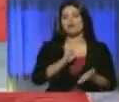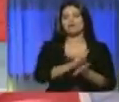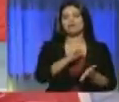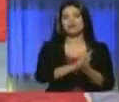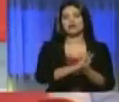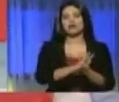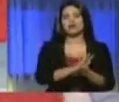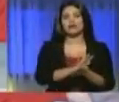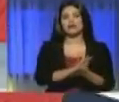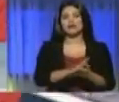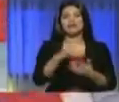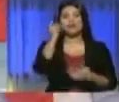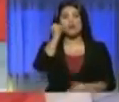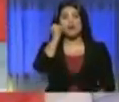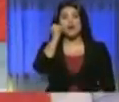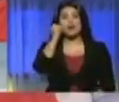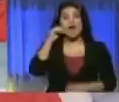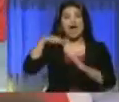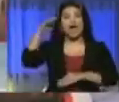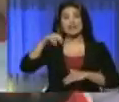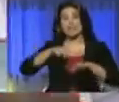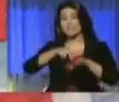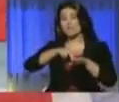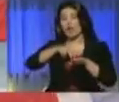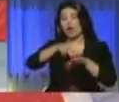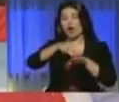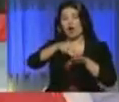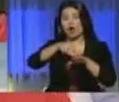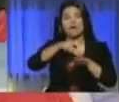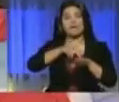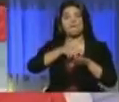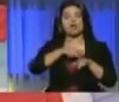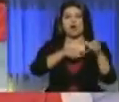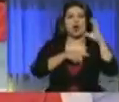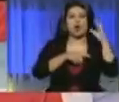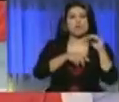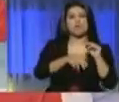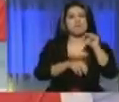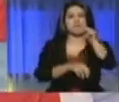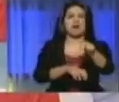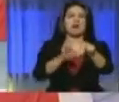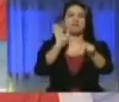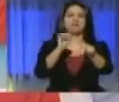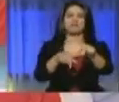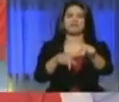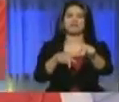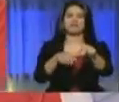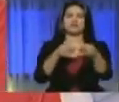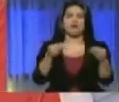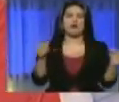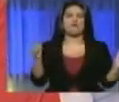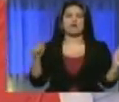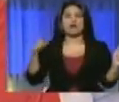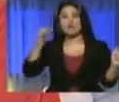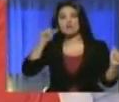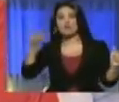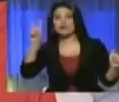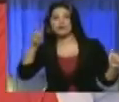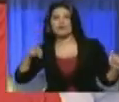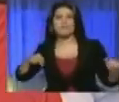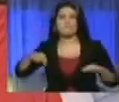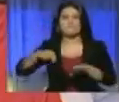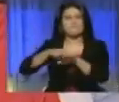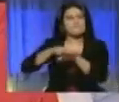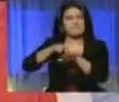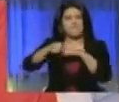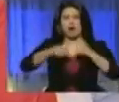5 centímetros cerquitica, y fue donde la colombiana tuvo que apretar, y bueno, logró una marca de talla mundial, pero Yolimar no hizo